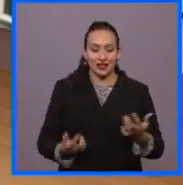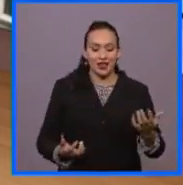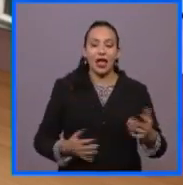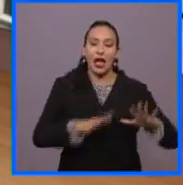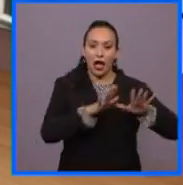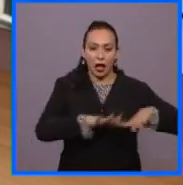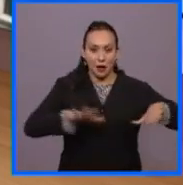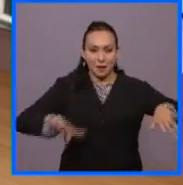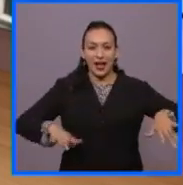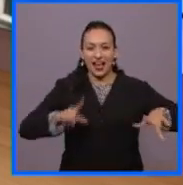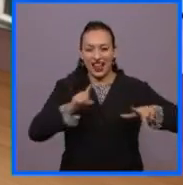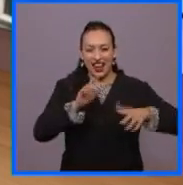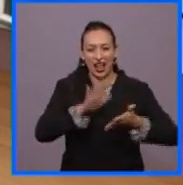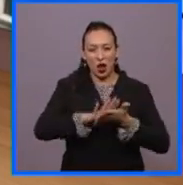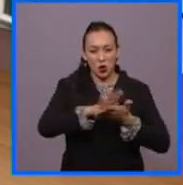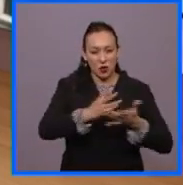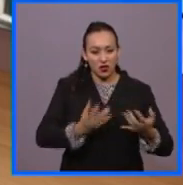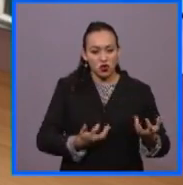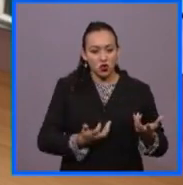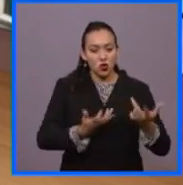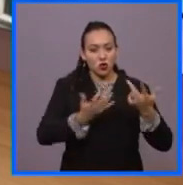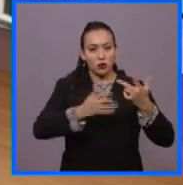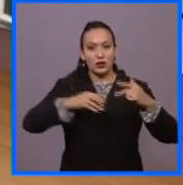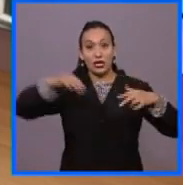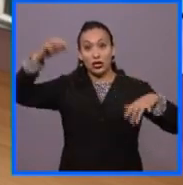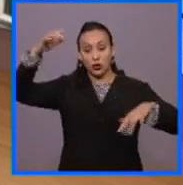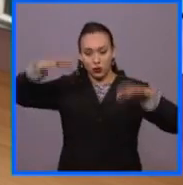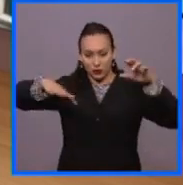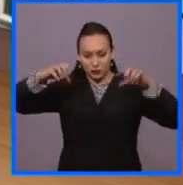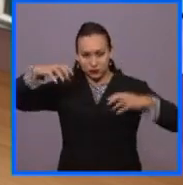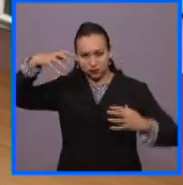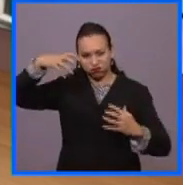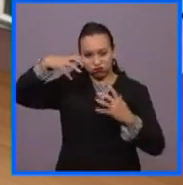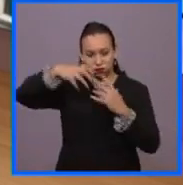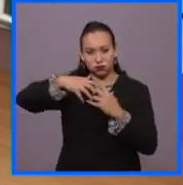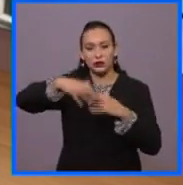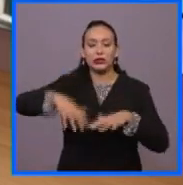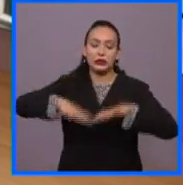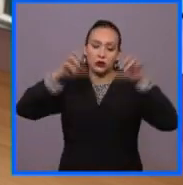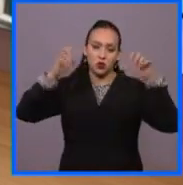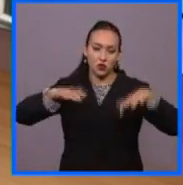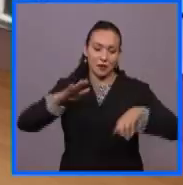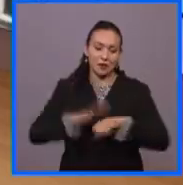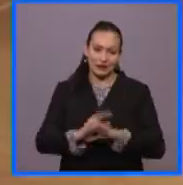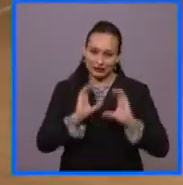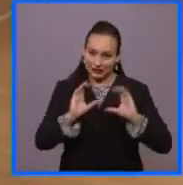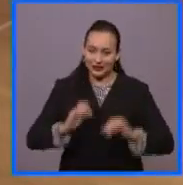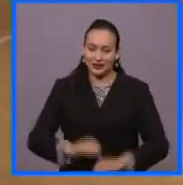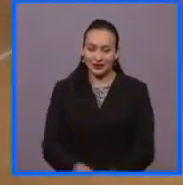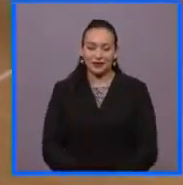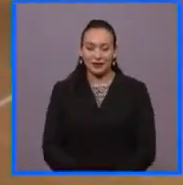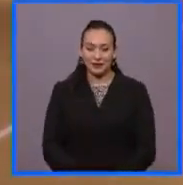la onda tropical número 5. Así que a salir prevenidos y extremar precauciones. Volvemos.